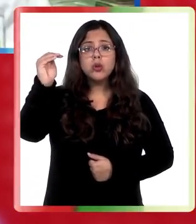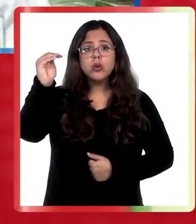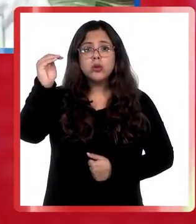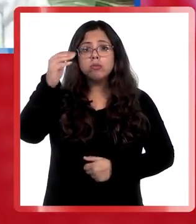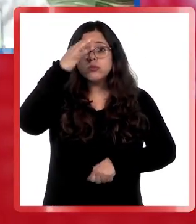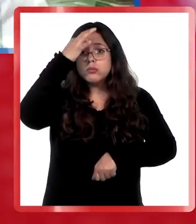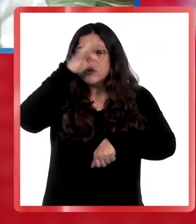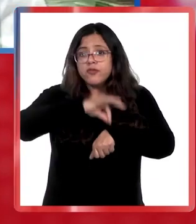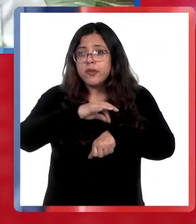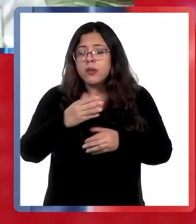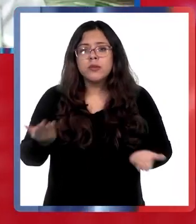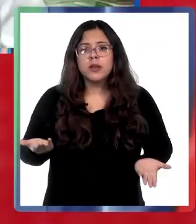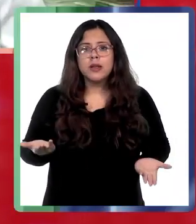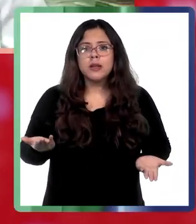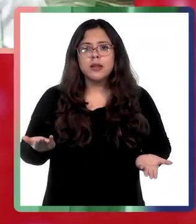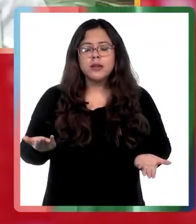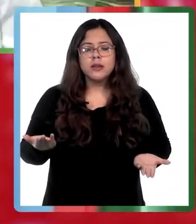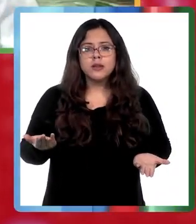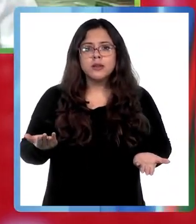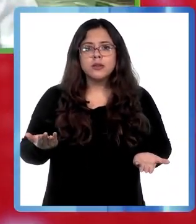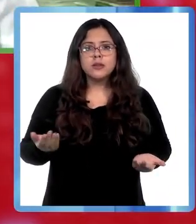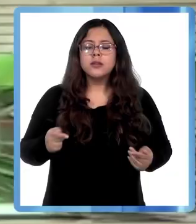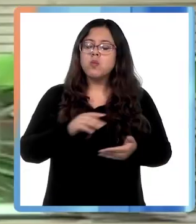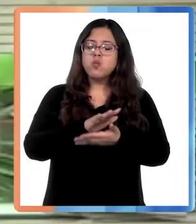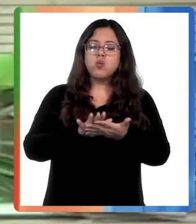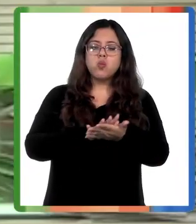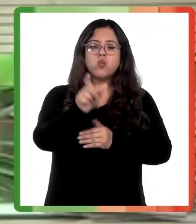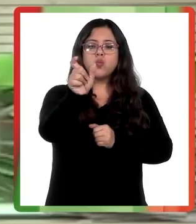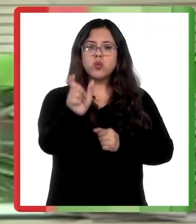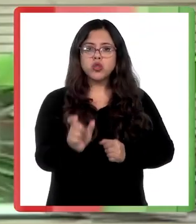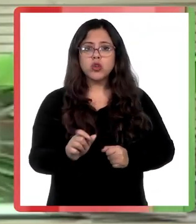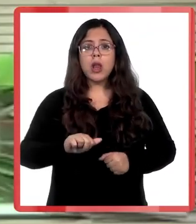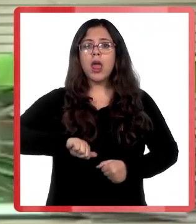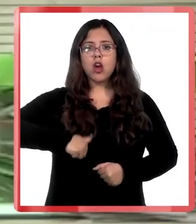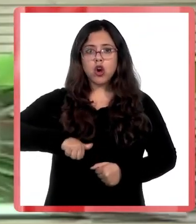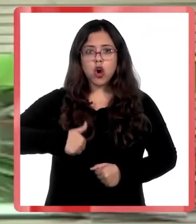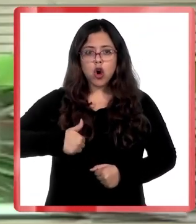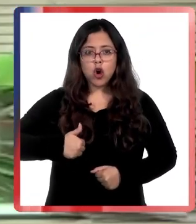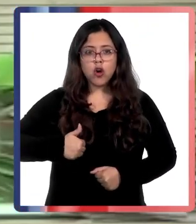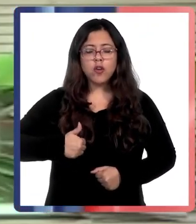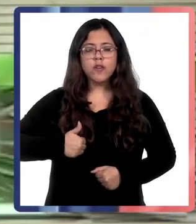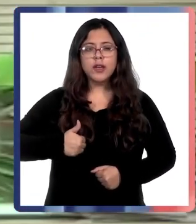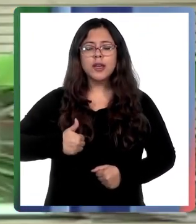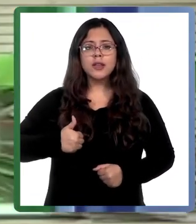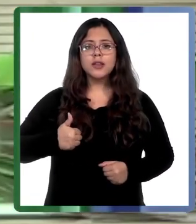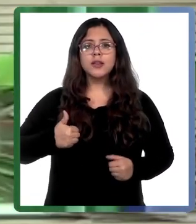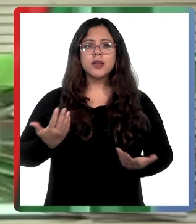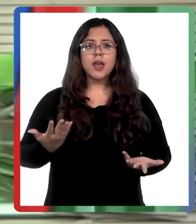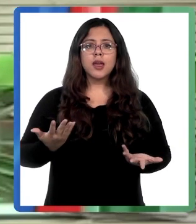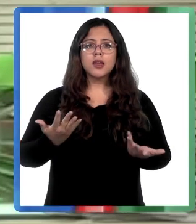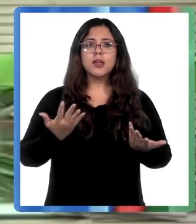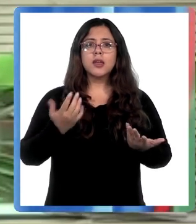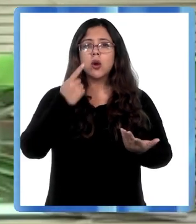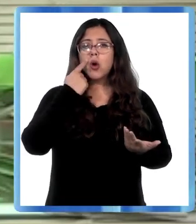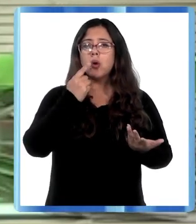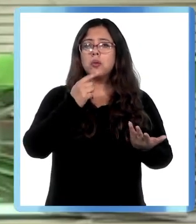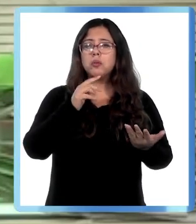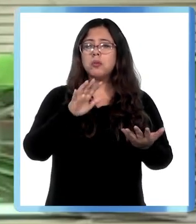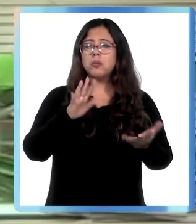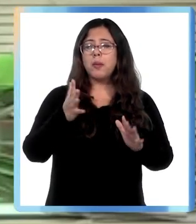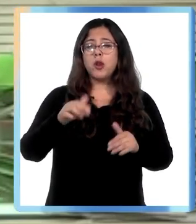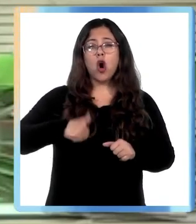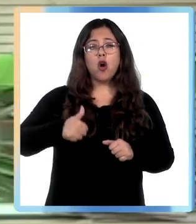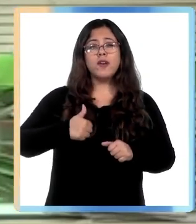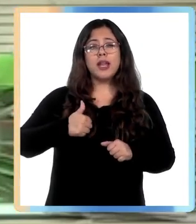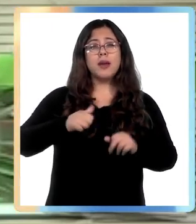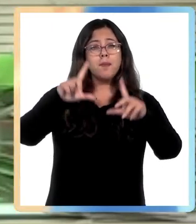enfermo. Entonces, si uno tiene un paciente joven en esto son alrededor de 75 para abajo,